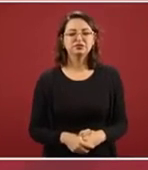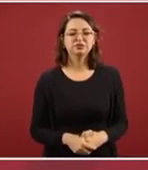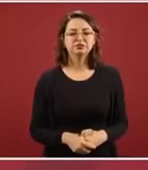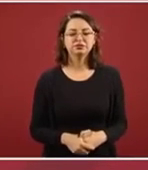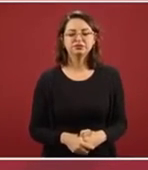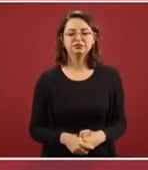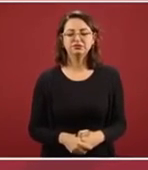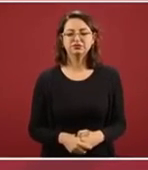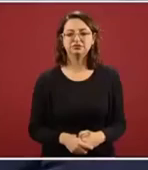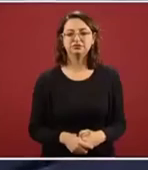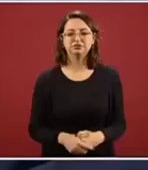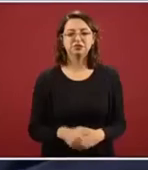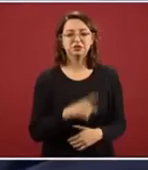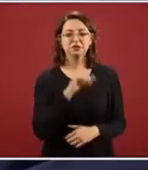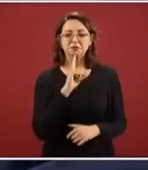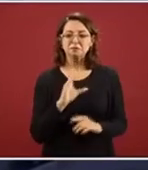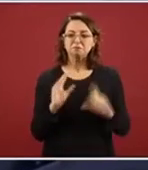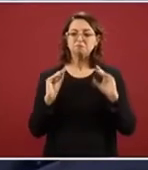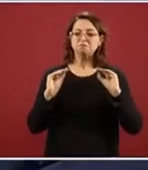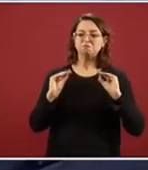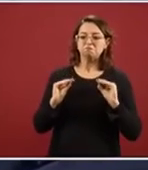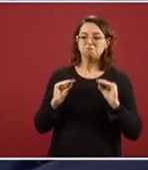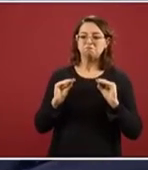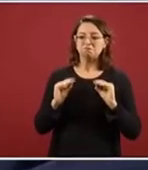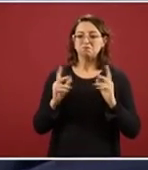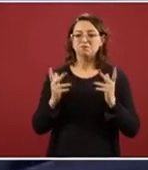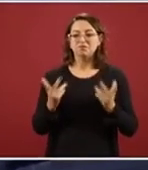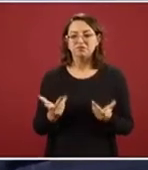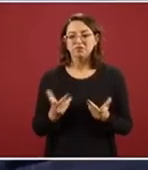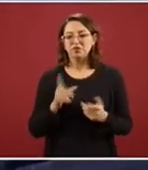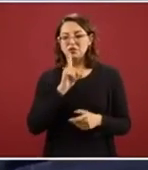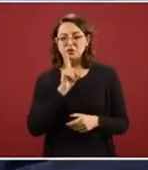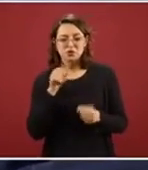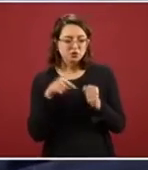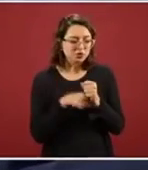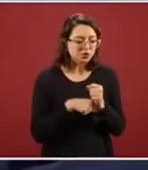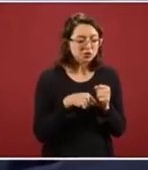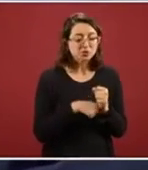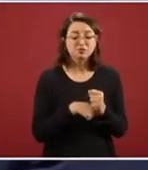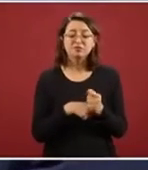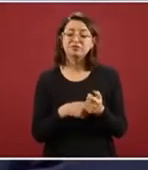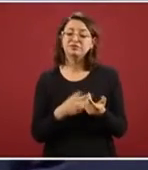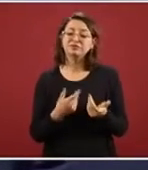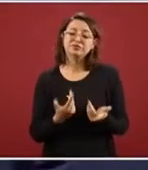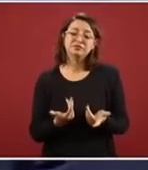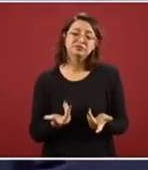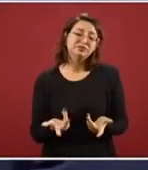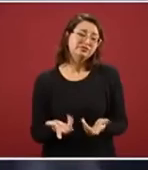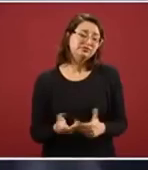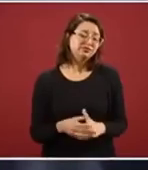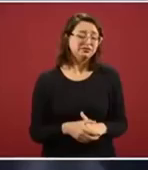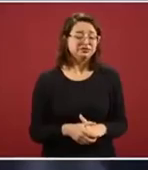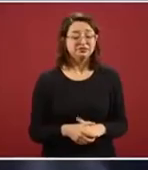si no dice nada, oculta cosas, pues